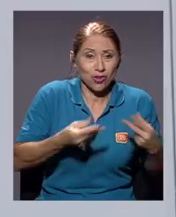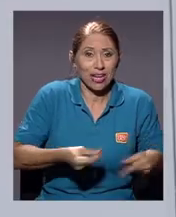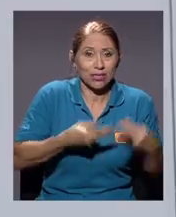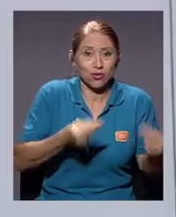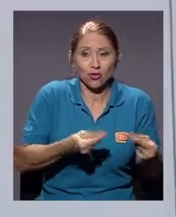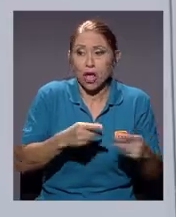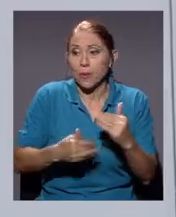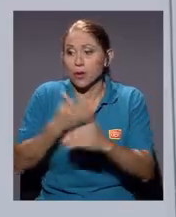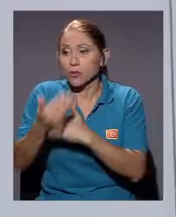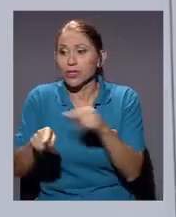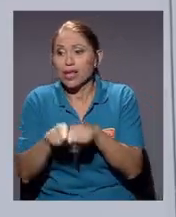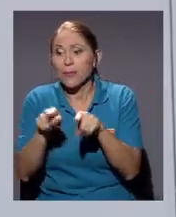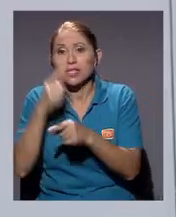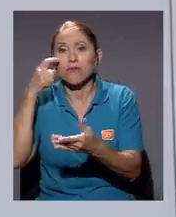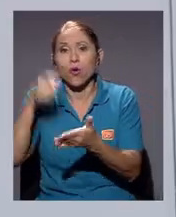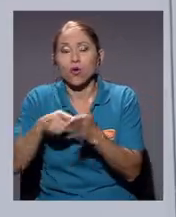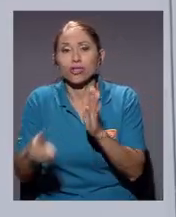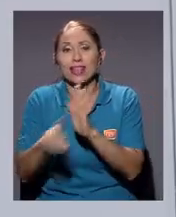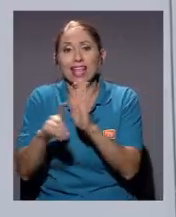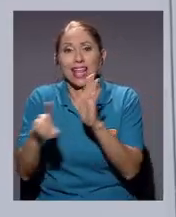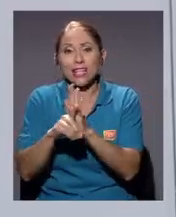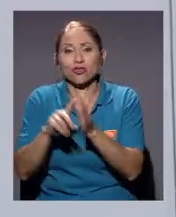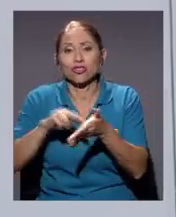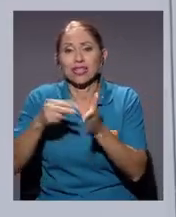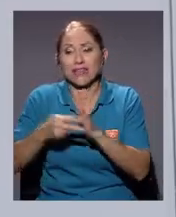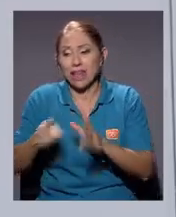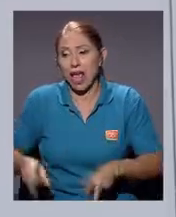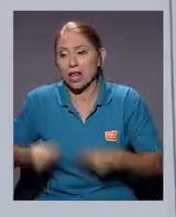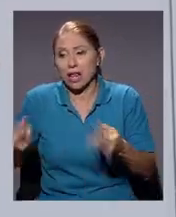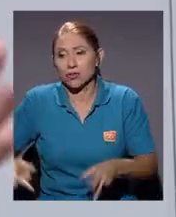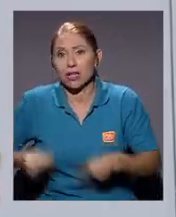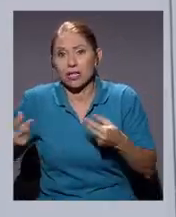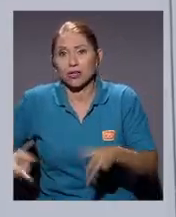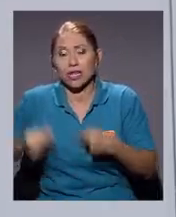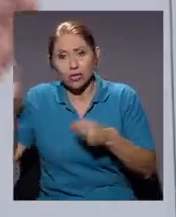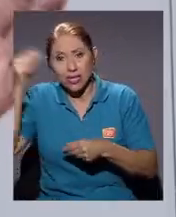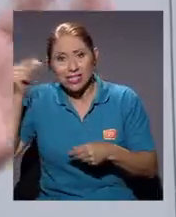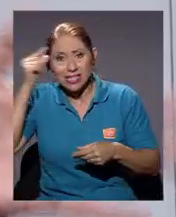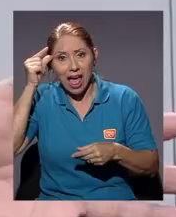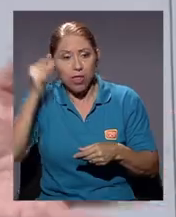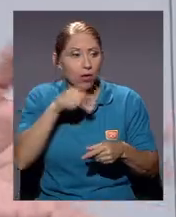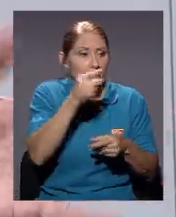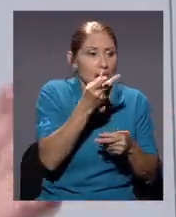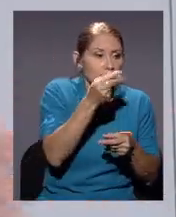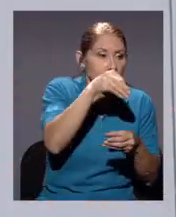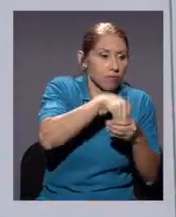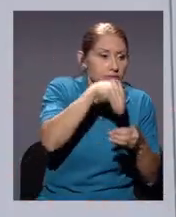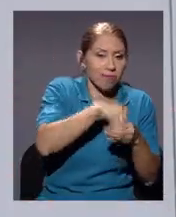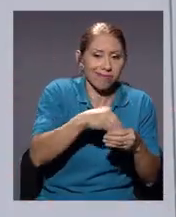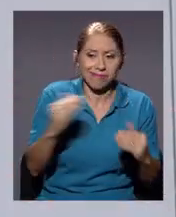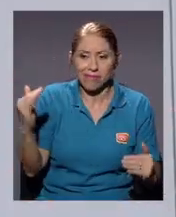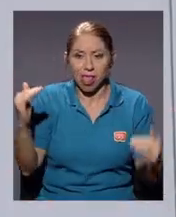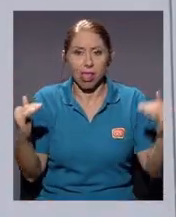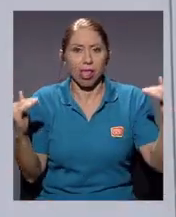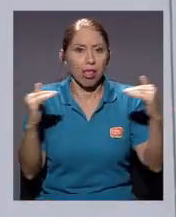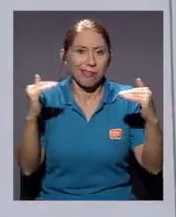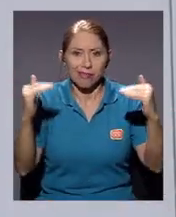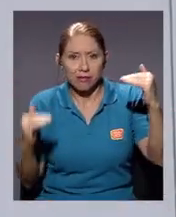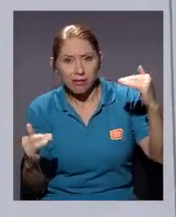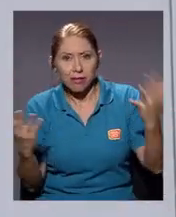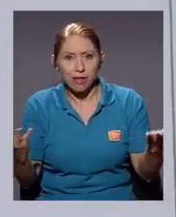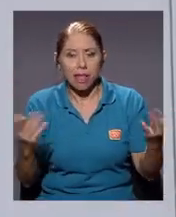reconocen más derechos que implica mayor egresos por parte del estado porque hay que hacer inversión social y porque hay que hacer